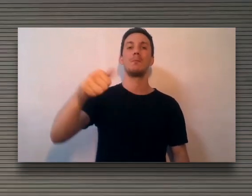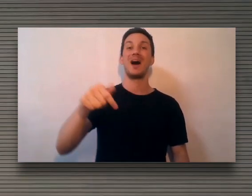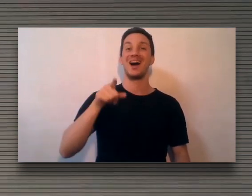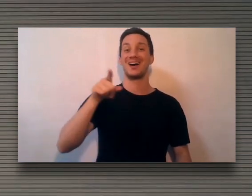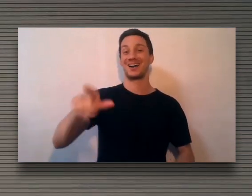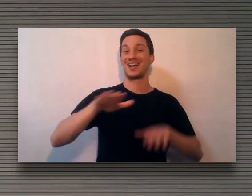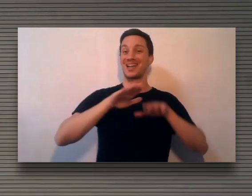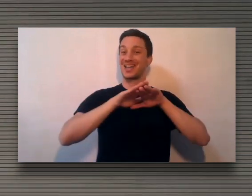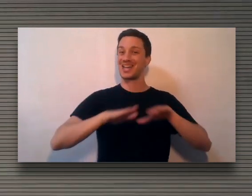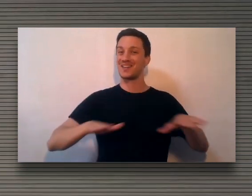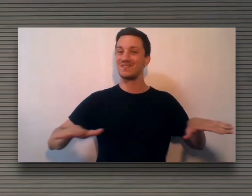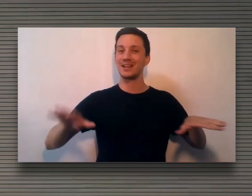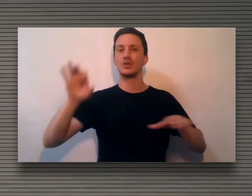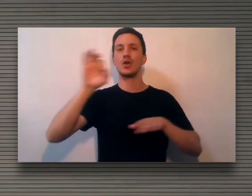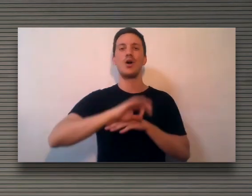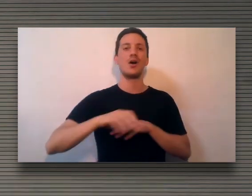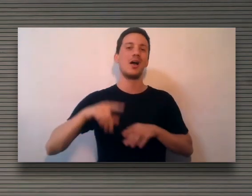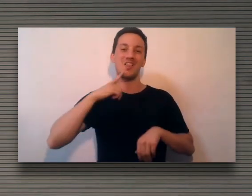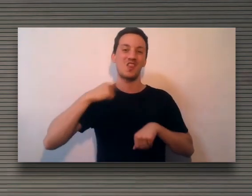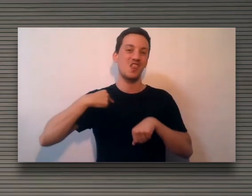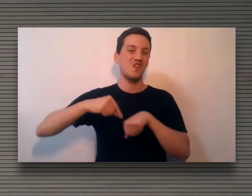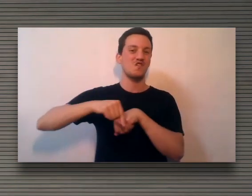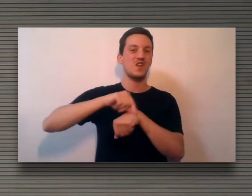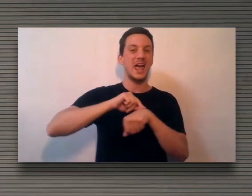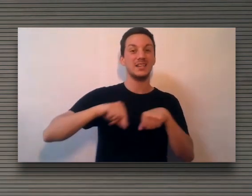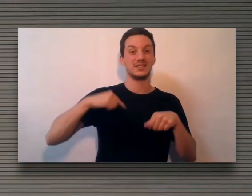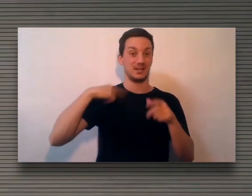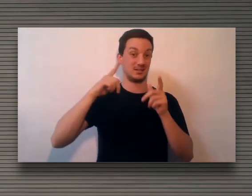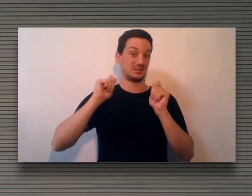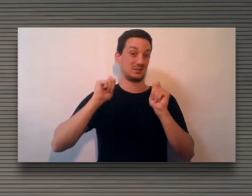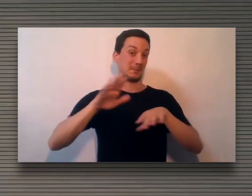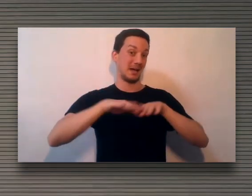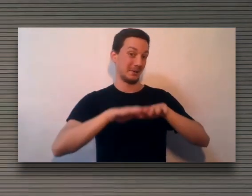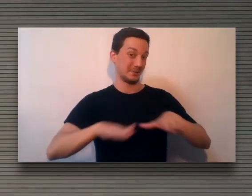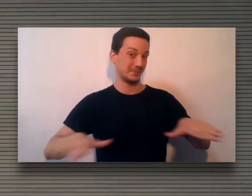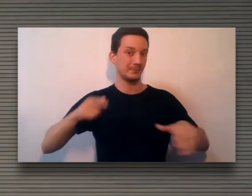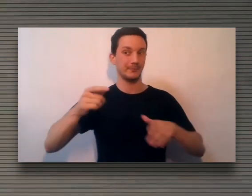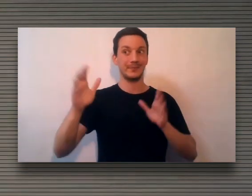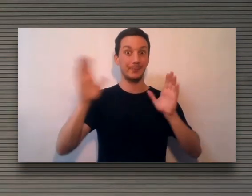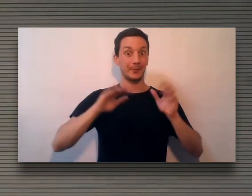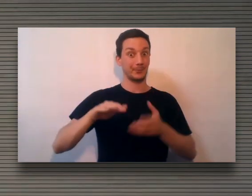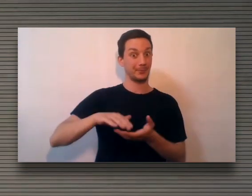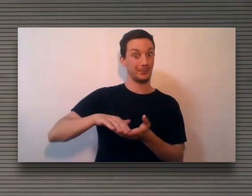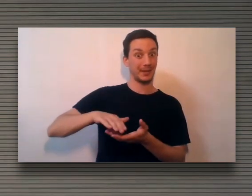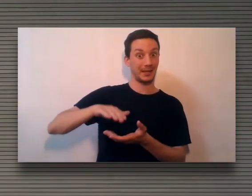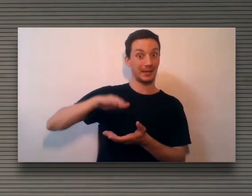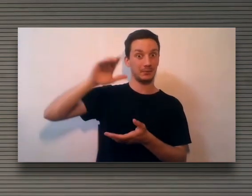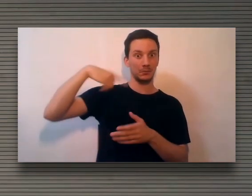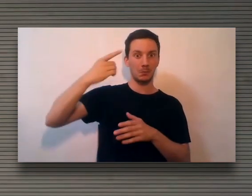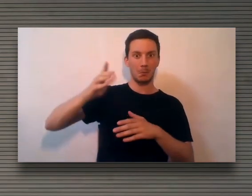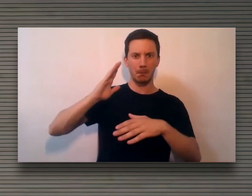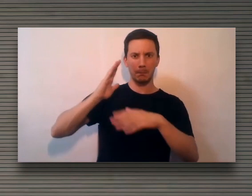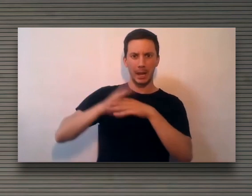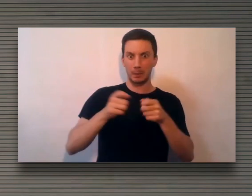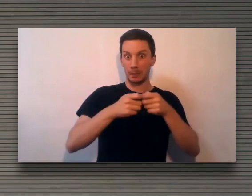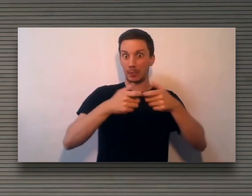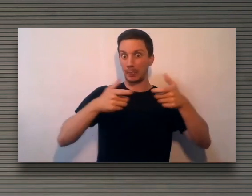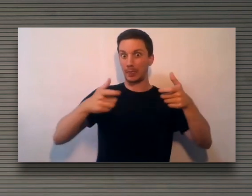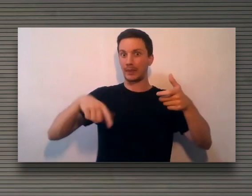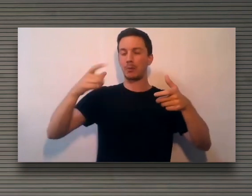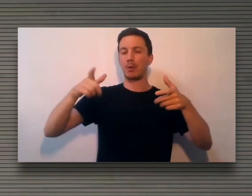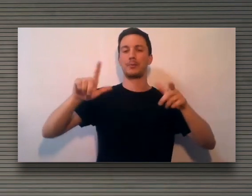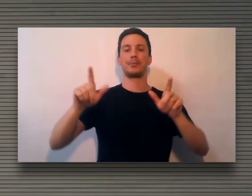la frisita que llaman o el antojo tiene una fase de crecimiento, o sea, un momento que crece mucho, luego para y luego